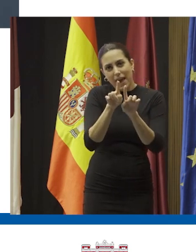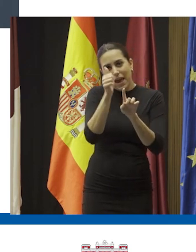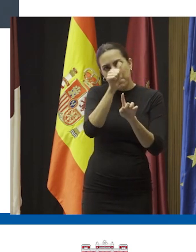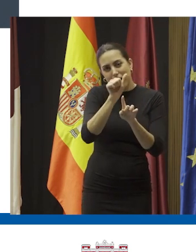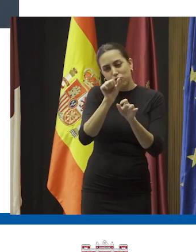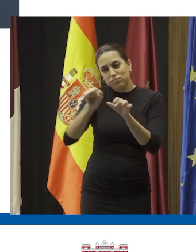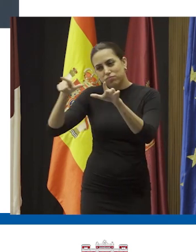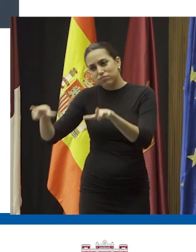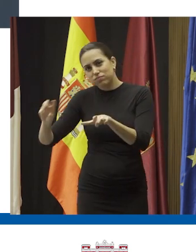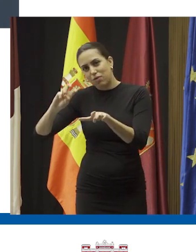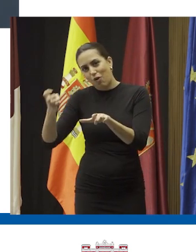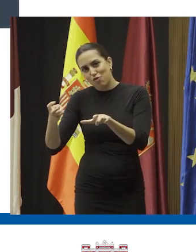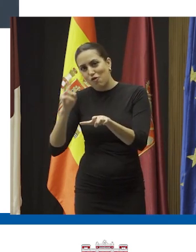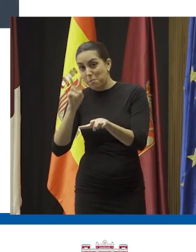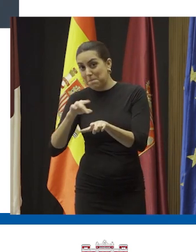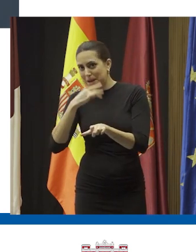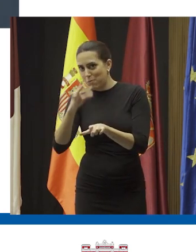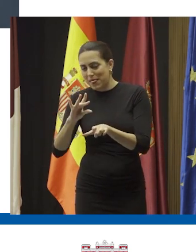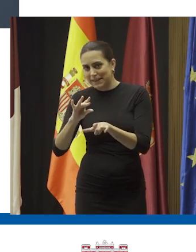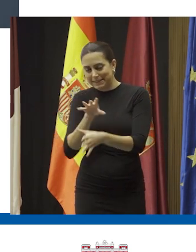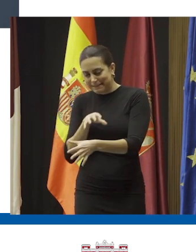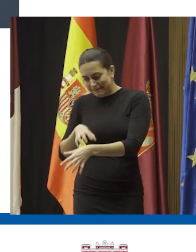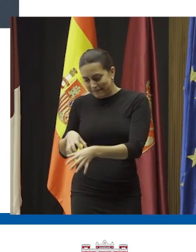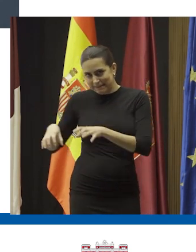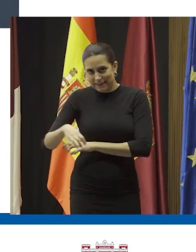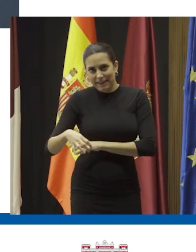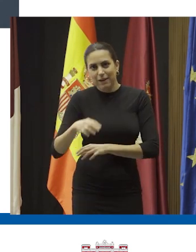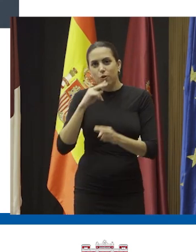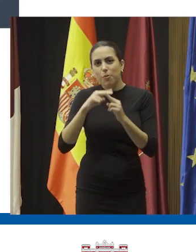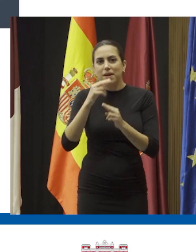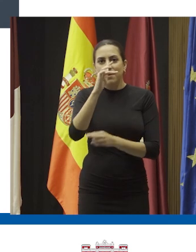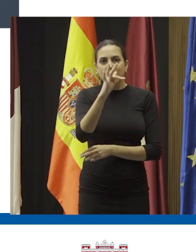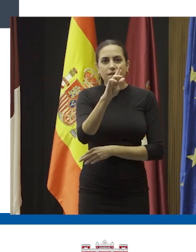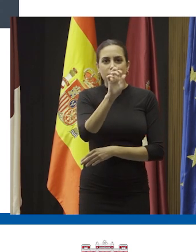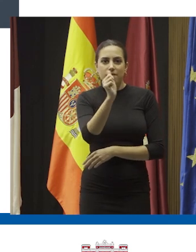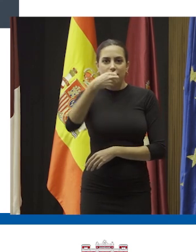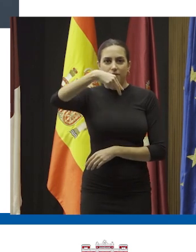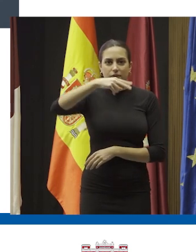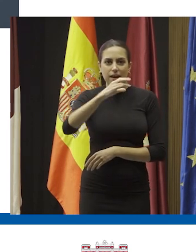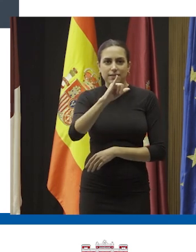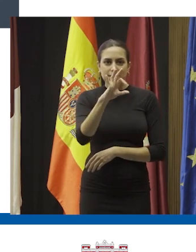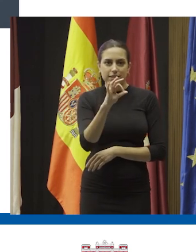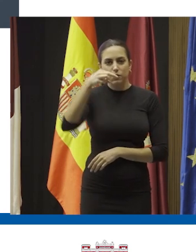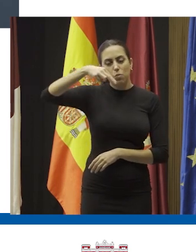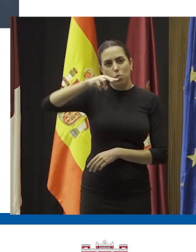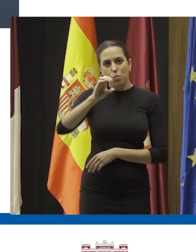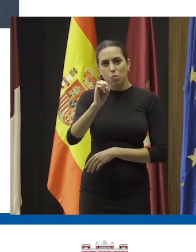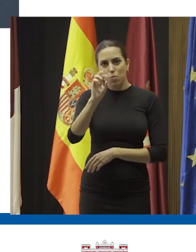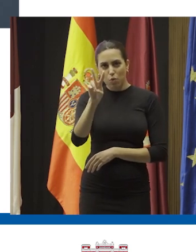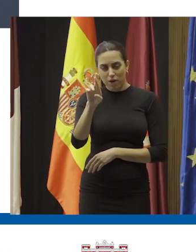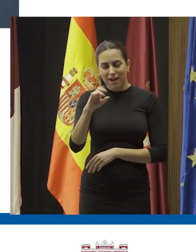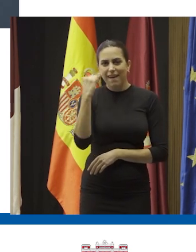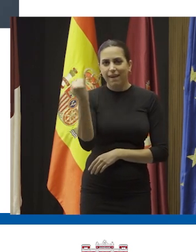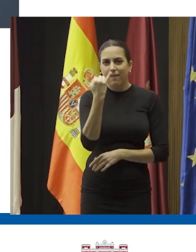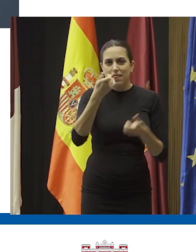el quirófano de primer plano. Aquel es Francis Moore, el jefe de departamento de cirugía de Boston. El